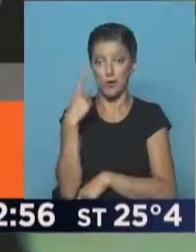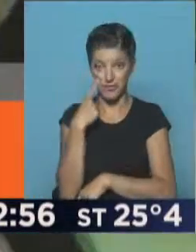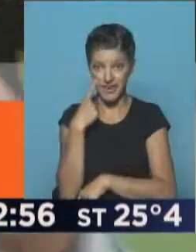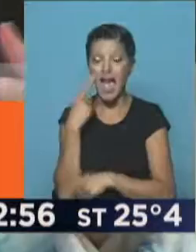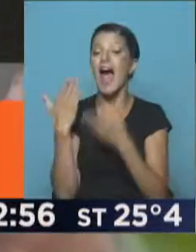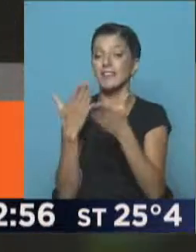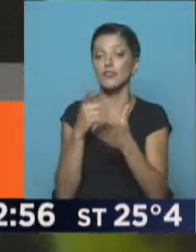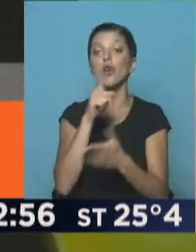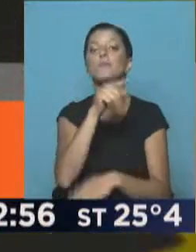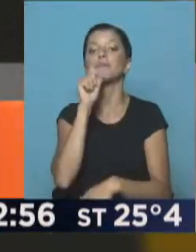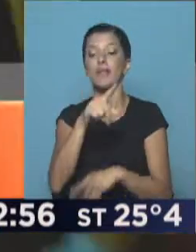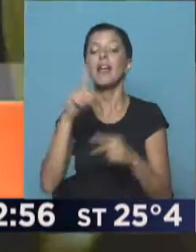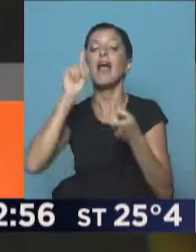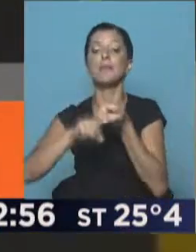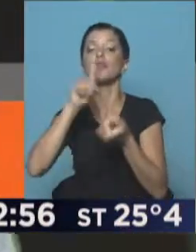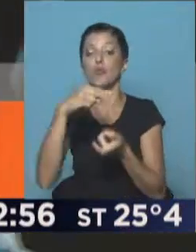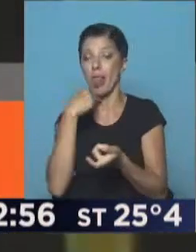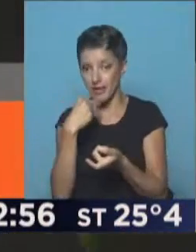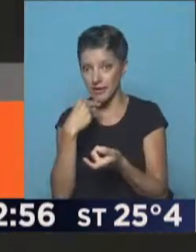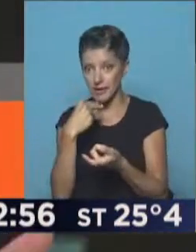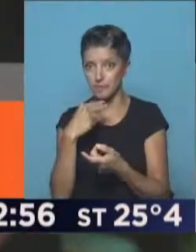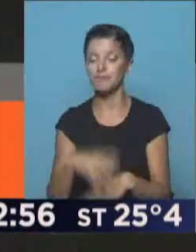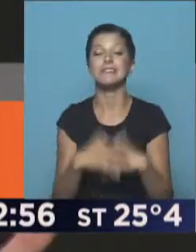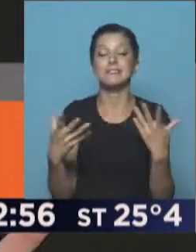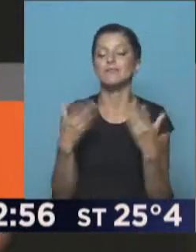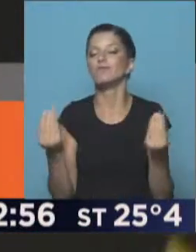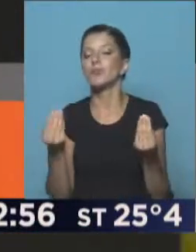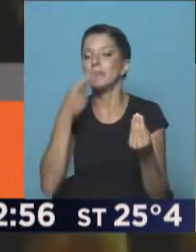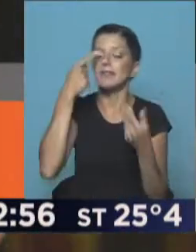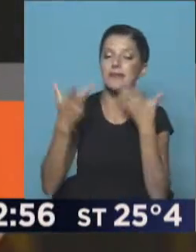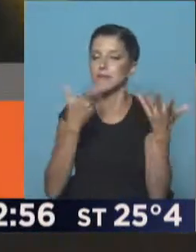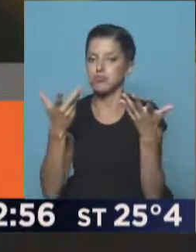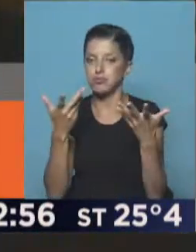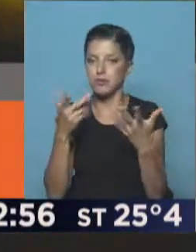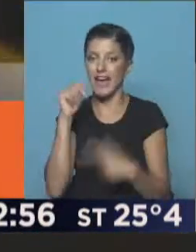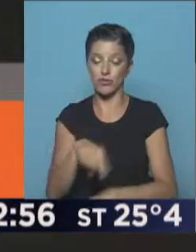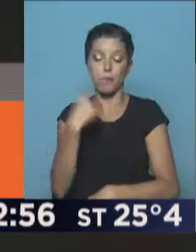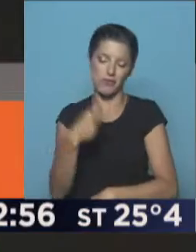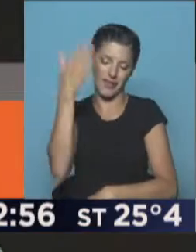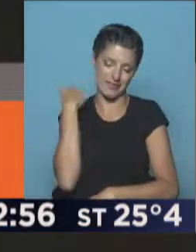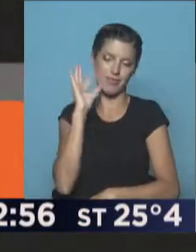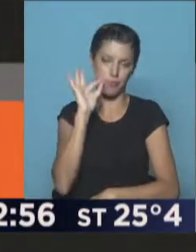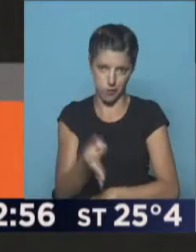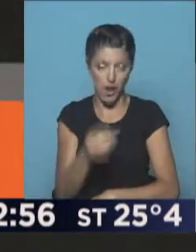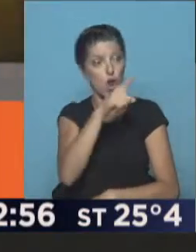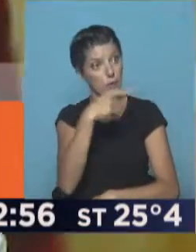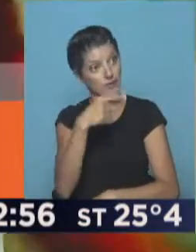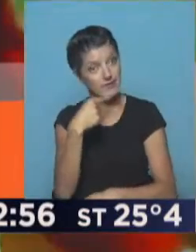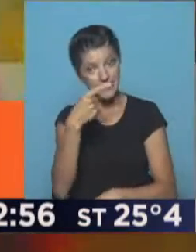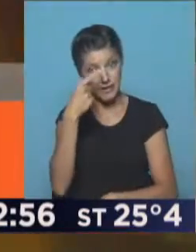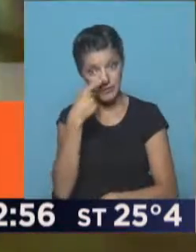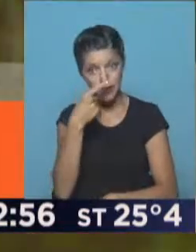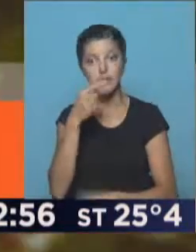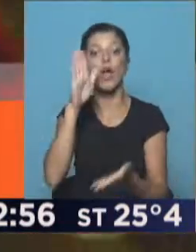yerno, digamos. Toda la cuestión de los conflictos de intereses es algo... No son sorpresas, lo veíamos venir. Lo que vos señalás, Jorge, es interesante en relación a